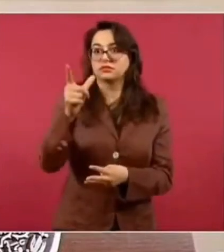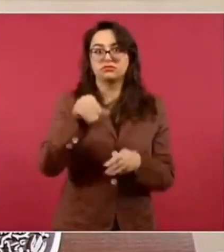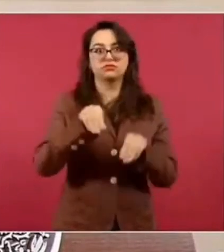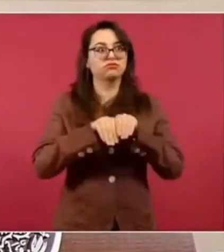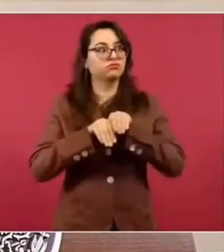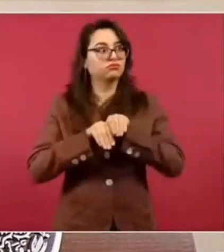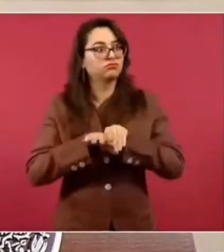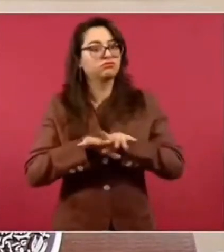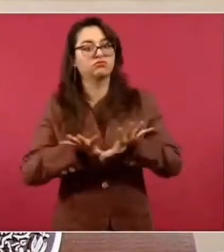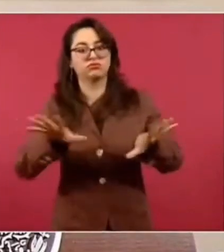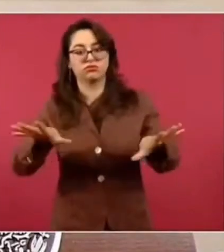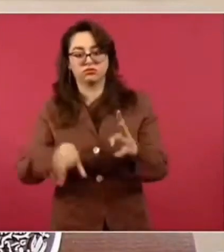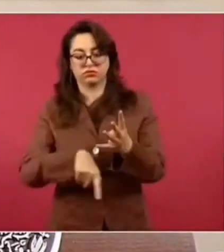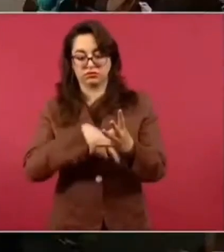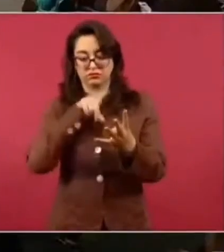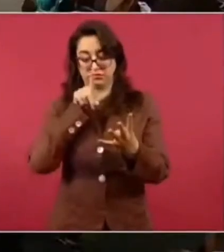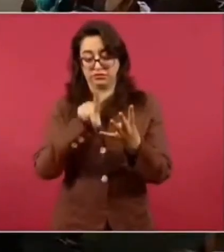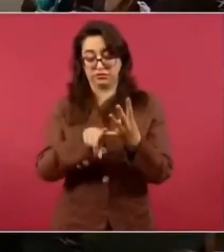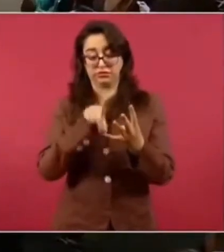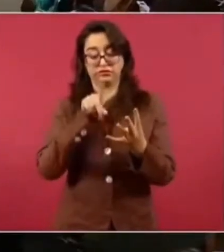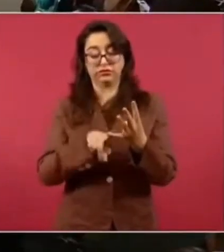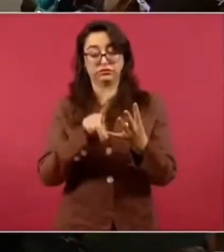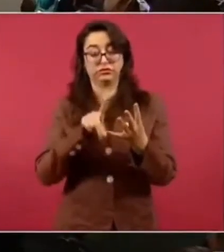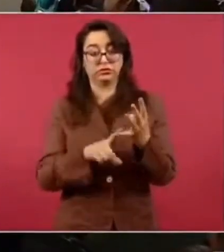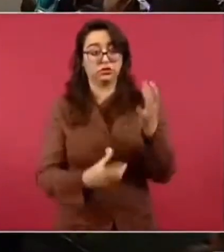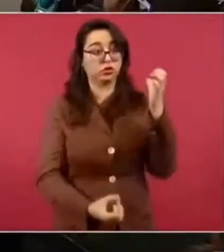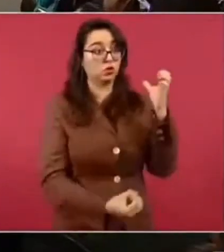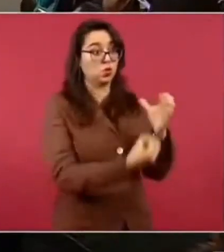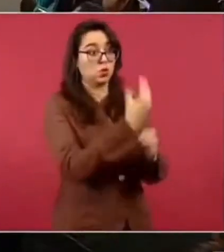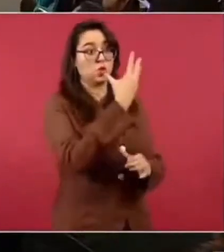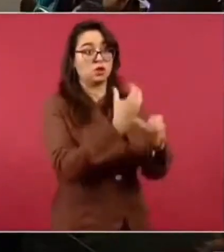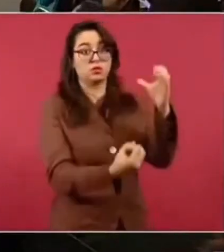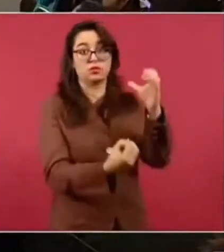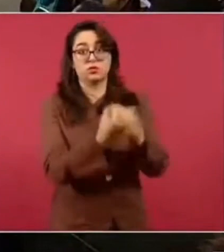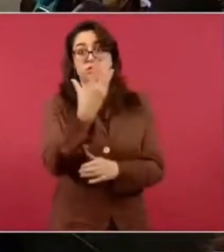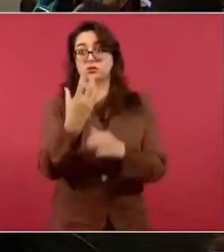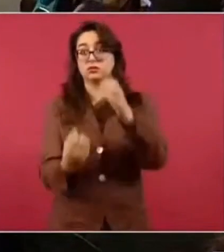en operación de nuevas